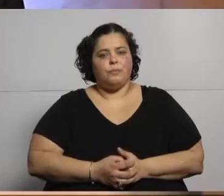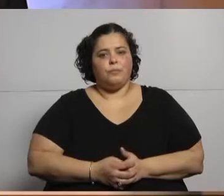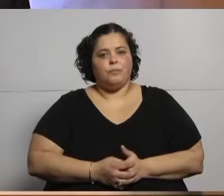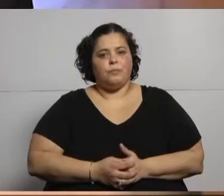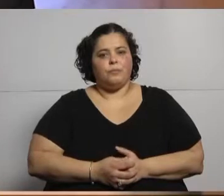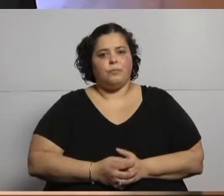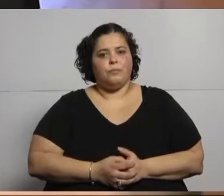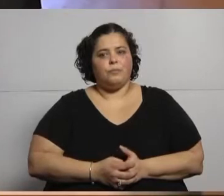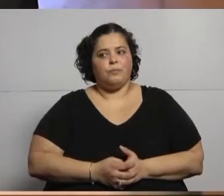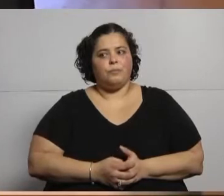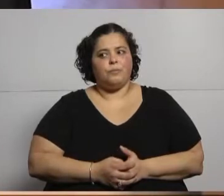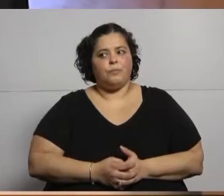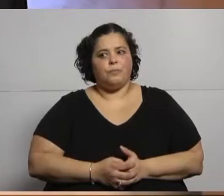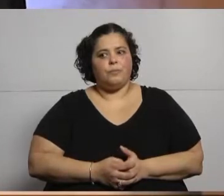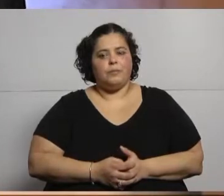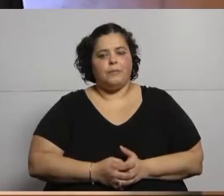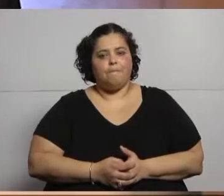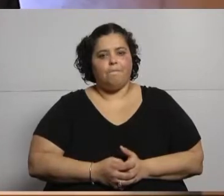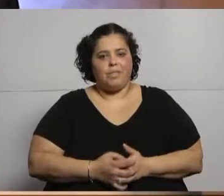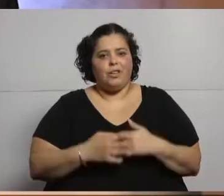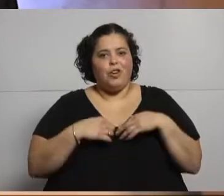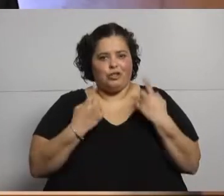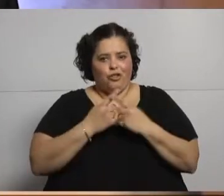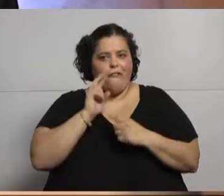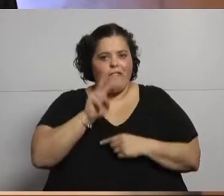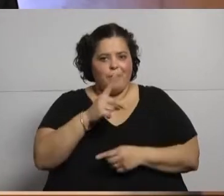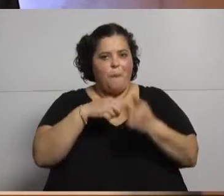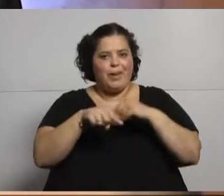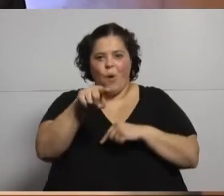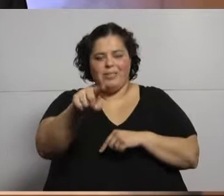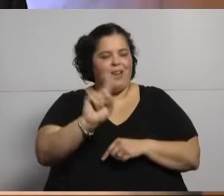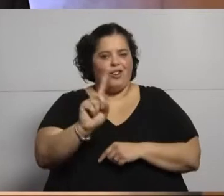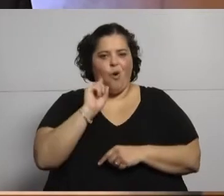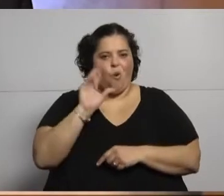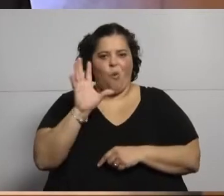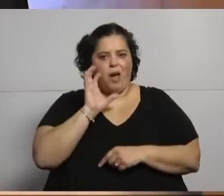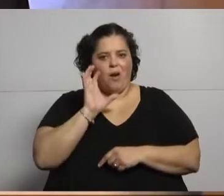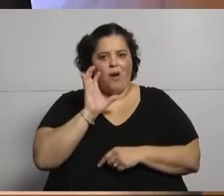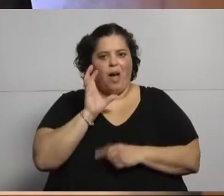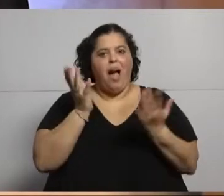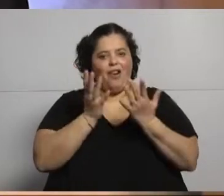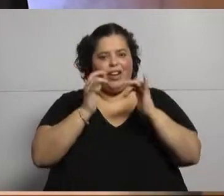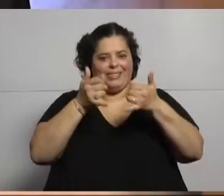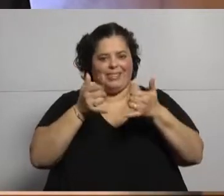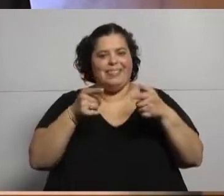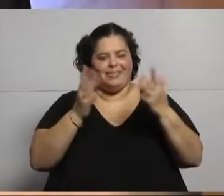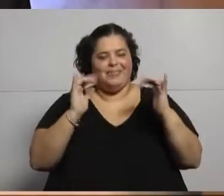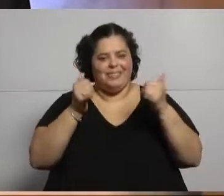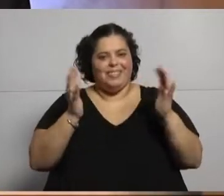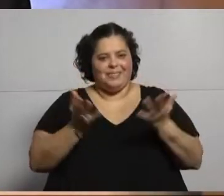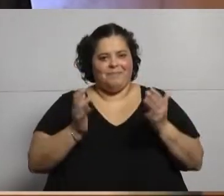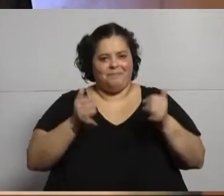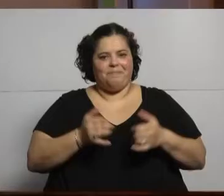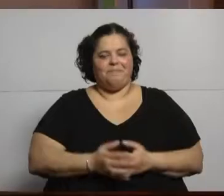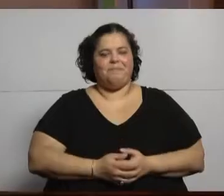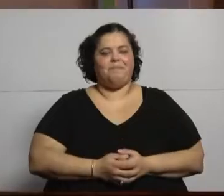Bueno, evidentemente nosotros la estábamos viendo, pero ella no nos estaba escuchando a nosotros. Y recibamos... Hola. Ahí está. Hola,